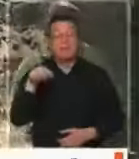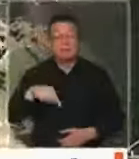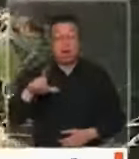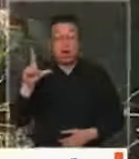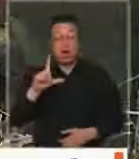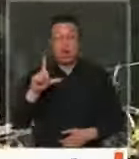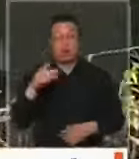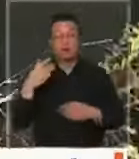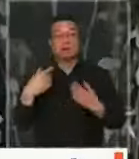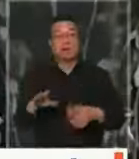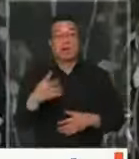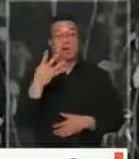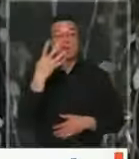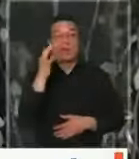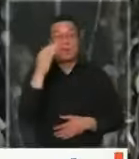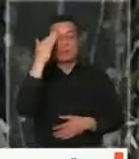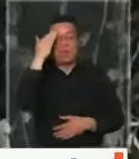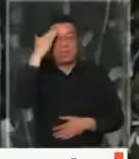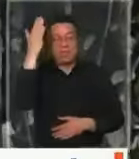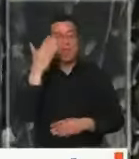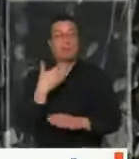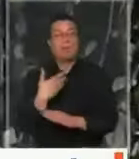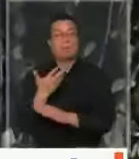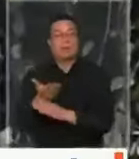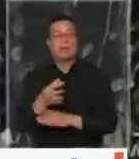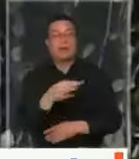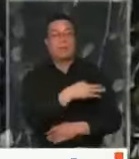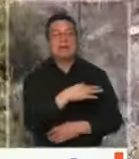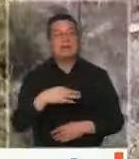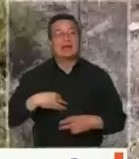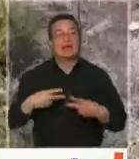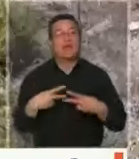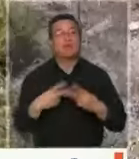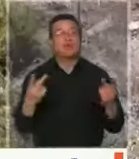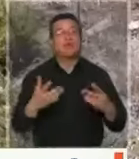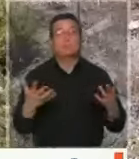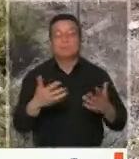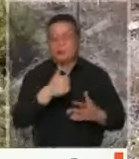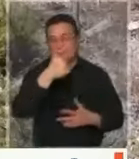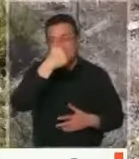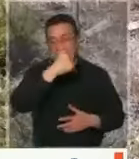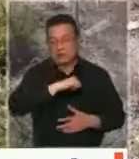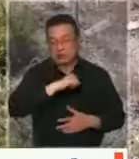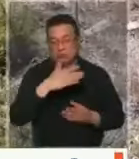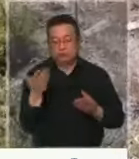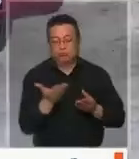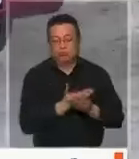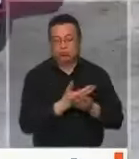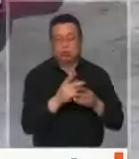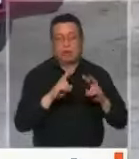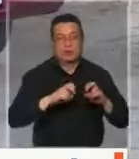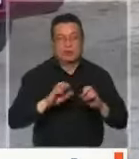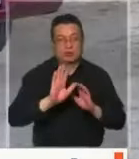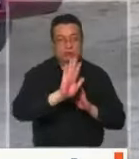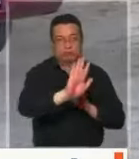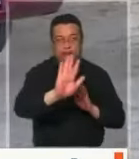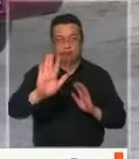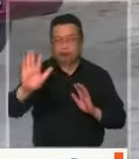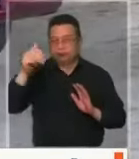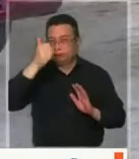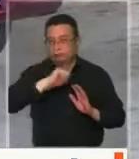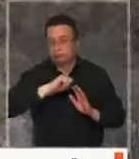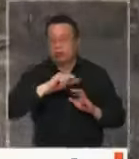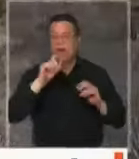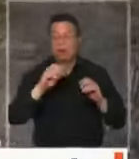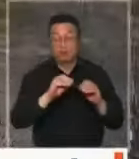los 40 días que solicitó el Ministerio Público para mantener bajo secreto la investigación. De que se puede